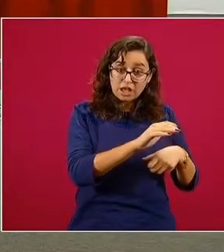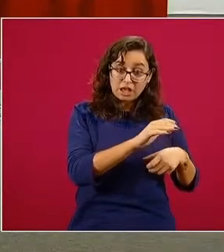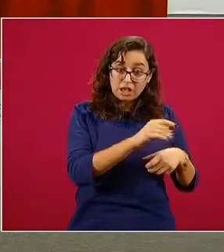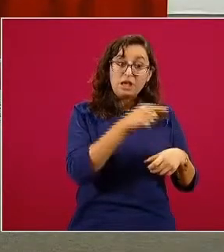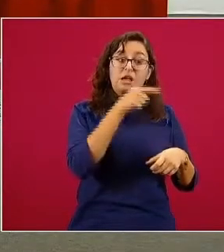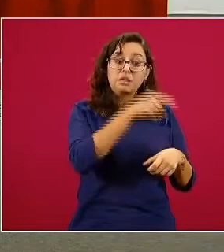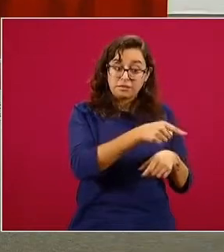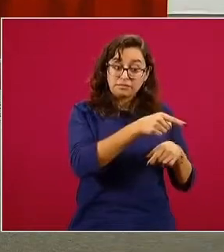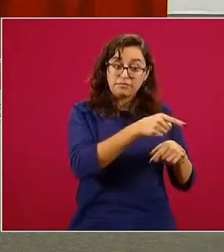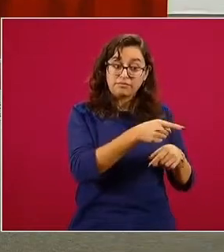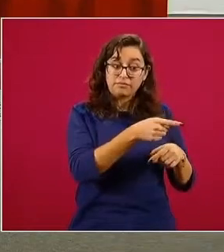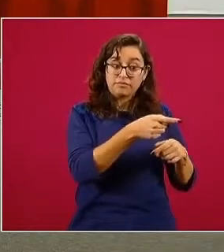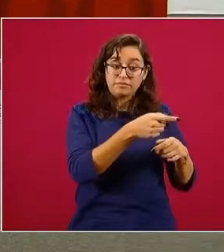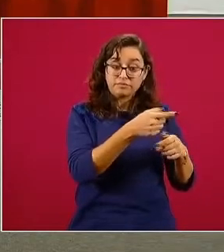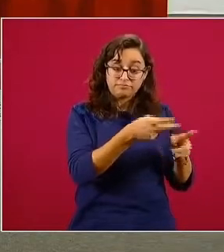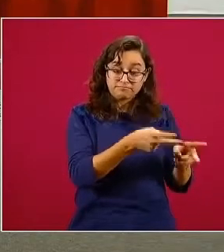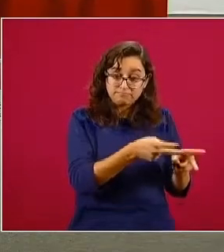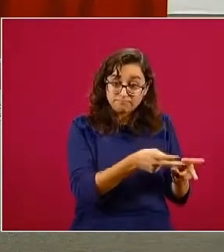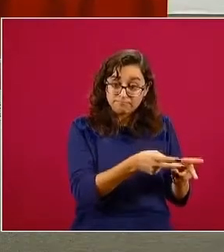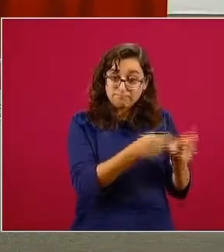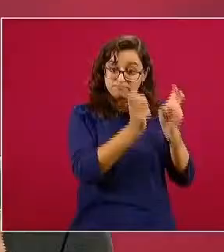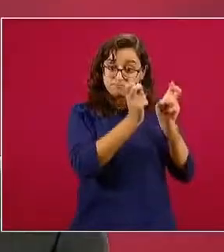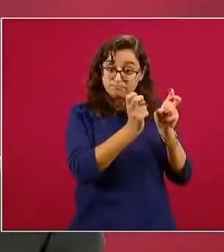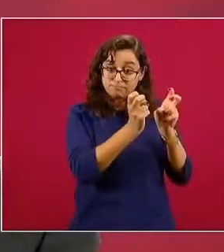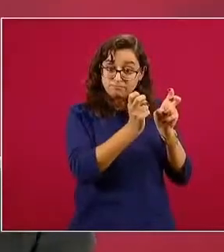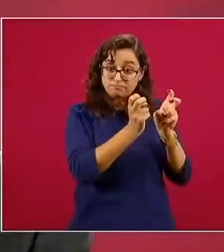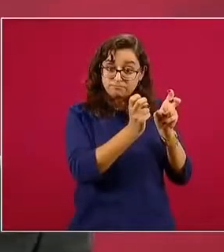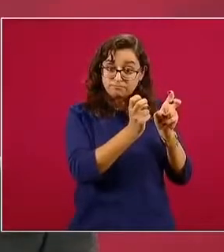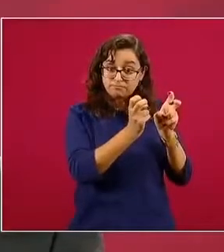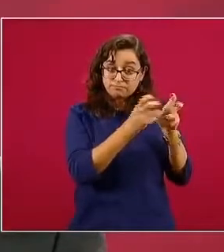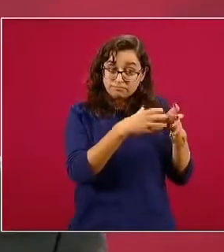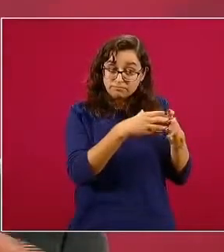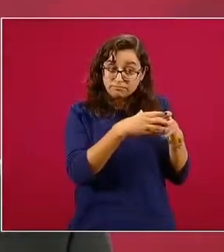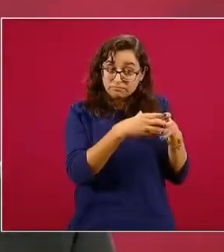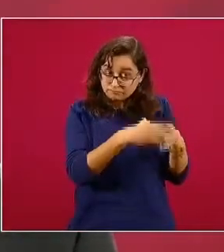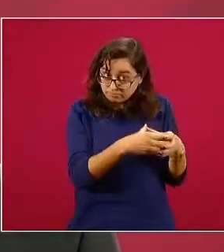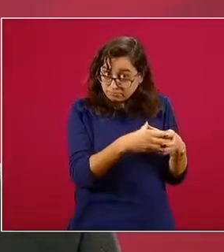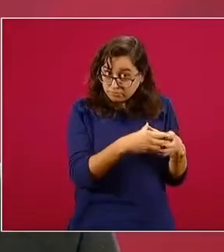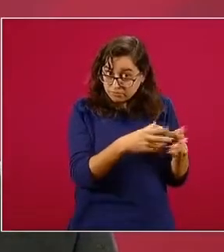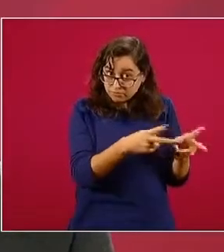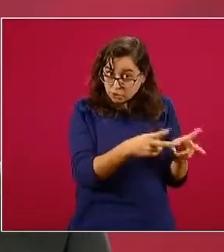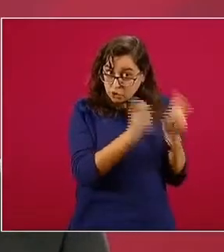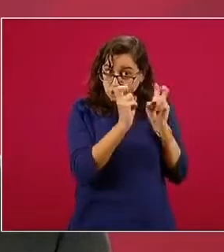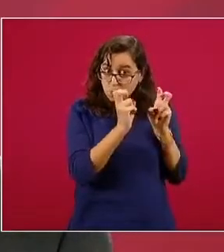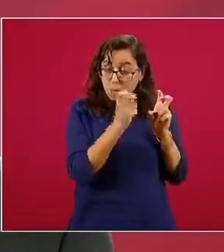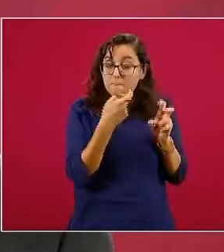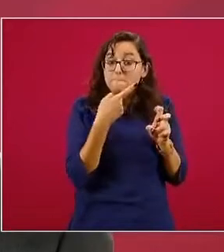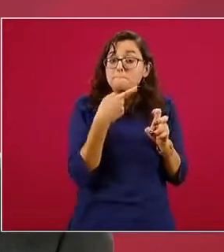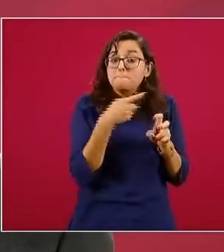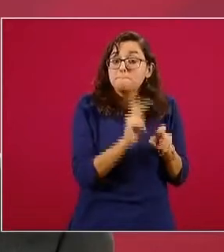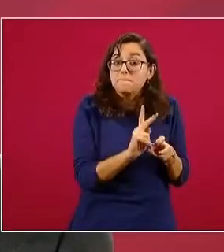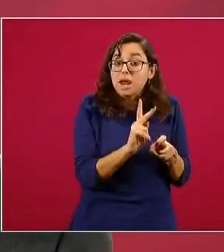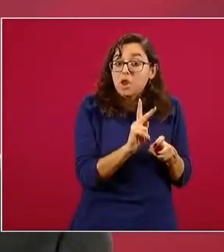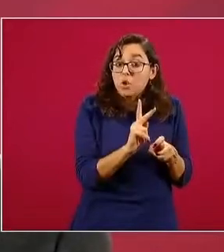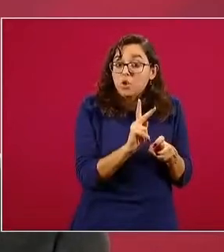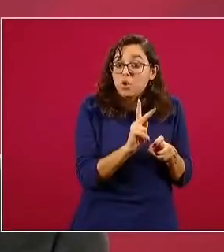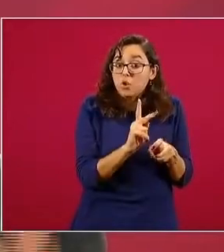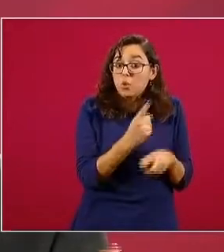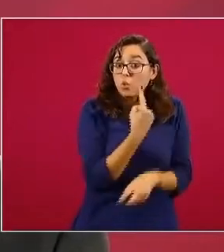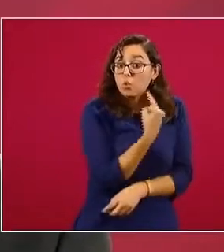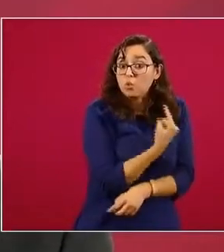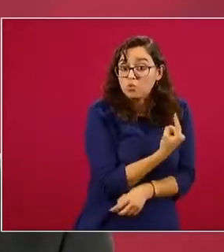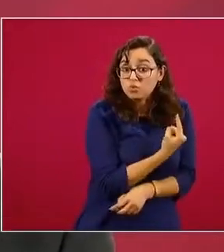empresa asentada en México un robo. Es uno de varios proveedores de medicamentos contra el